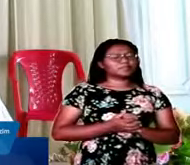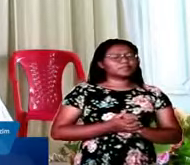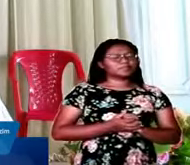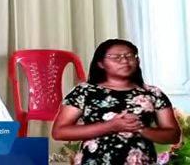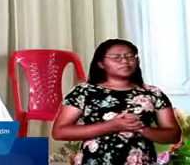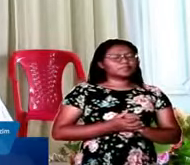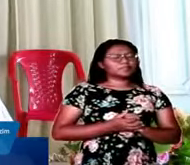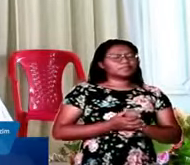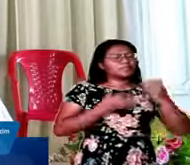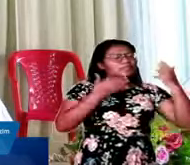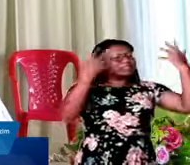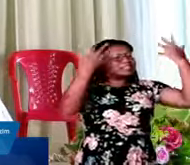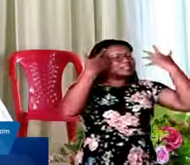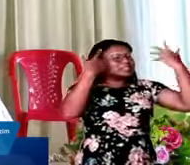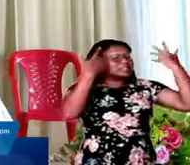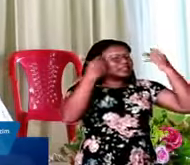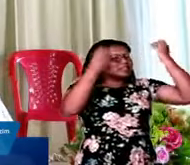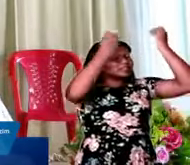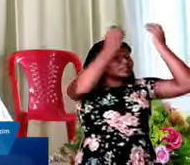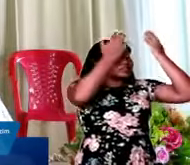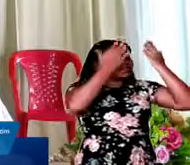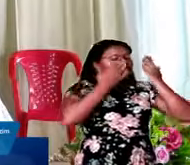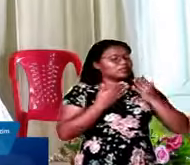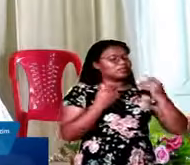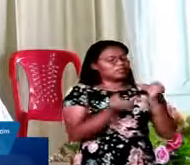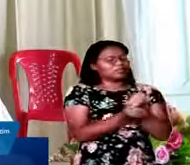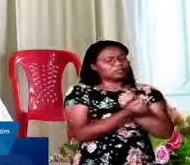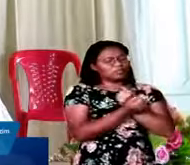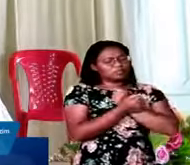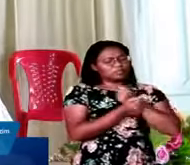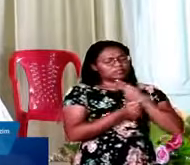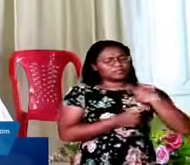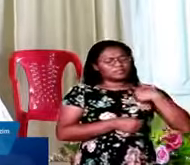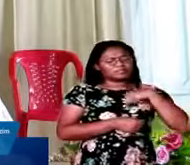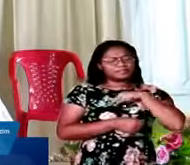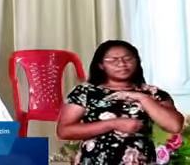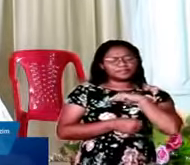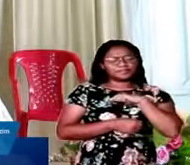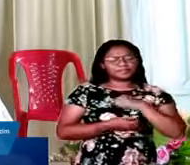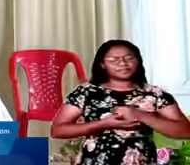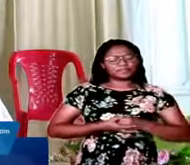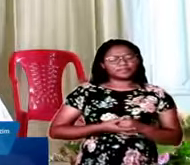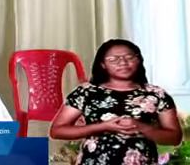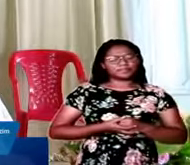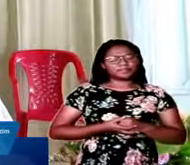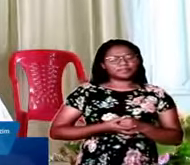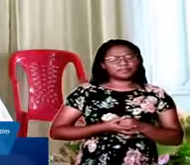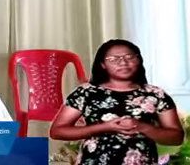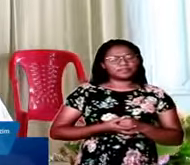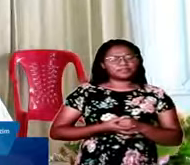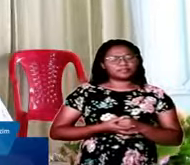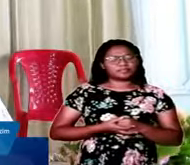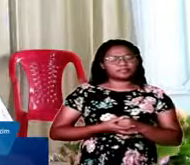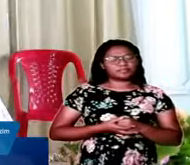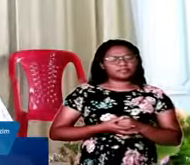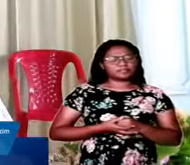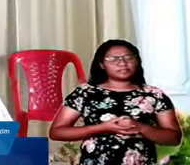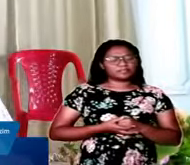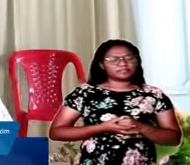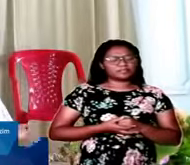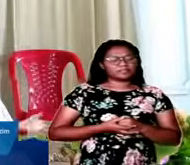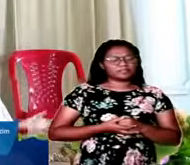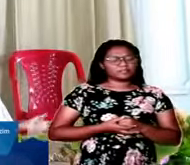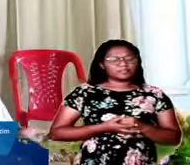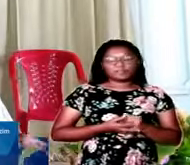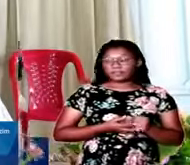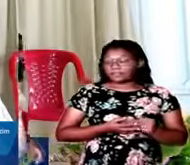permítenos, enséñanos, derrama tu amor en nosotros, para no solo amarnos a nosotros y amarte a